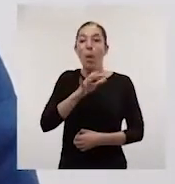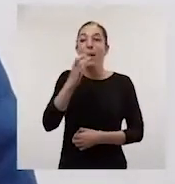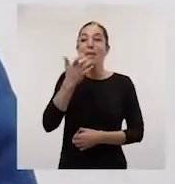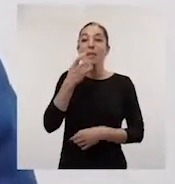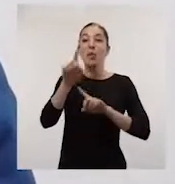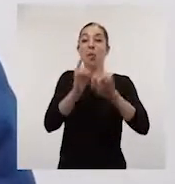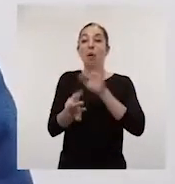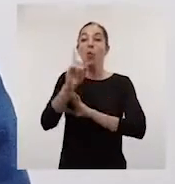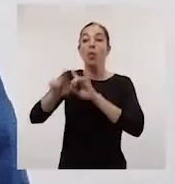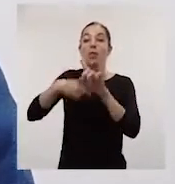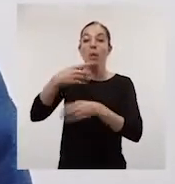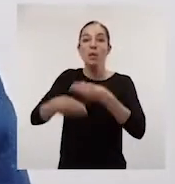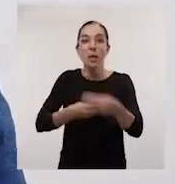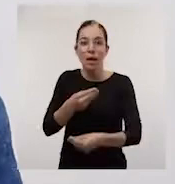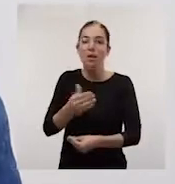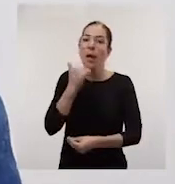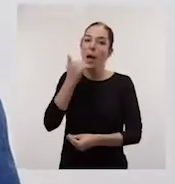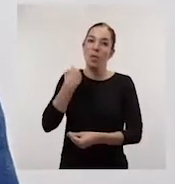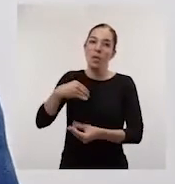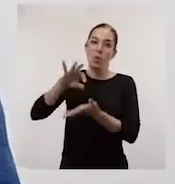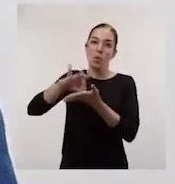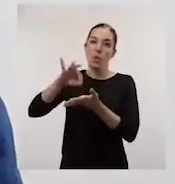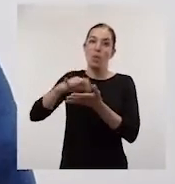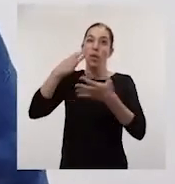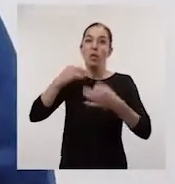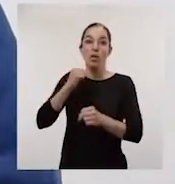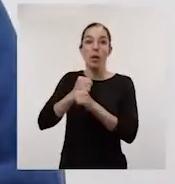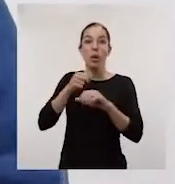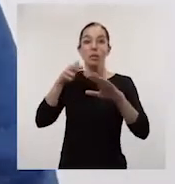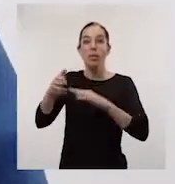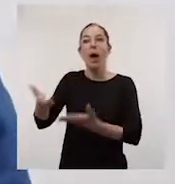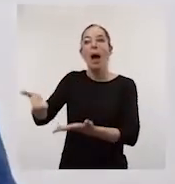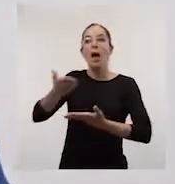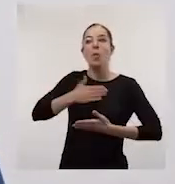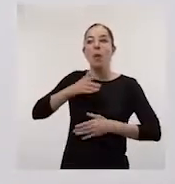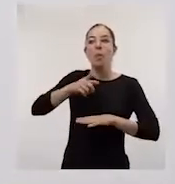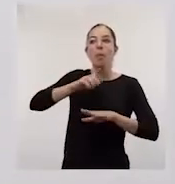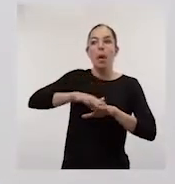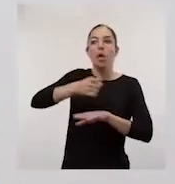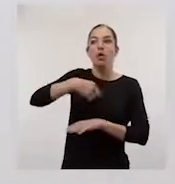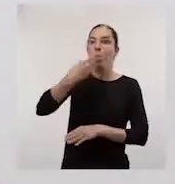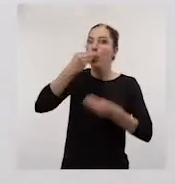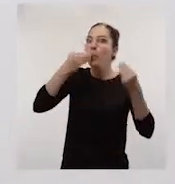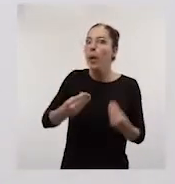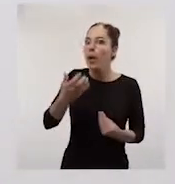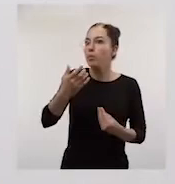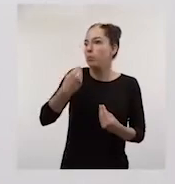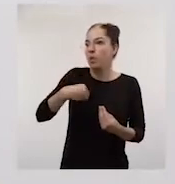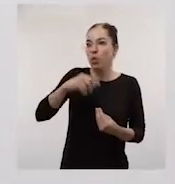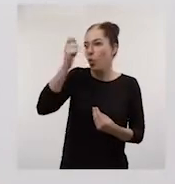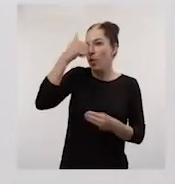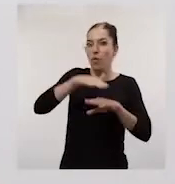casos es algo que desde el servicio de prevención de riesgos laborales nos ayudan a interiorizar como conceptos básicos de nuestra propia